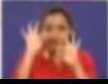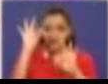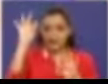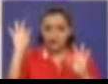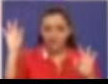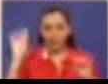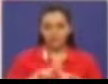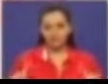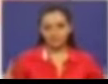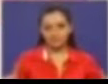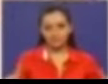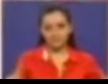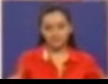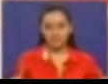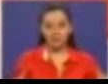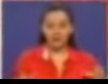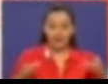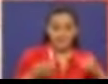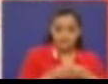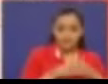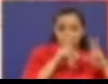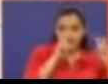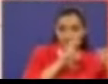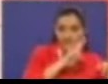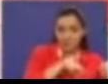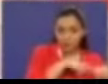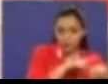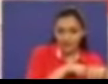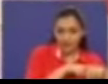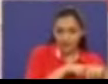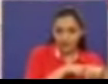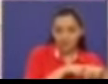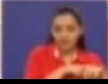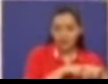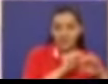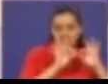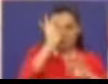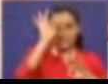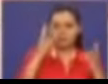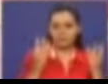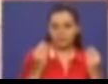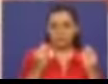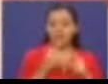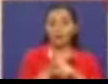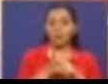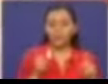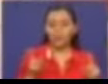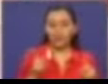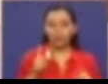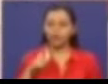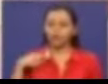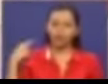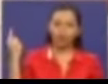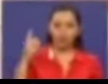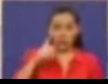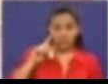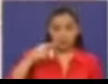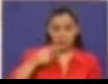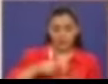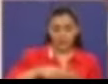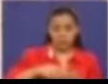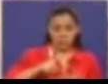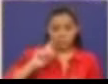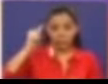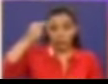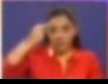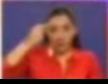otras veces solo el gobierno central. Donde más estadística existe es a nivel de gobiernos centrales. Pero el gobierno central no es todo el Estado. El Estado